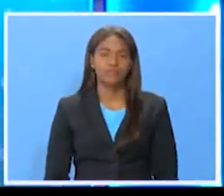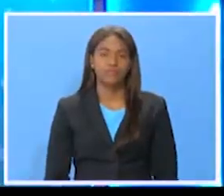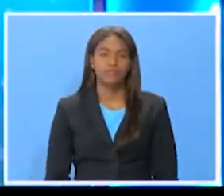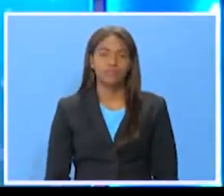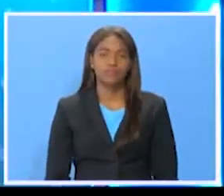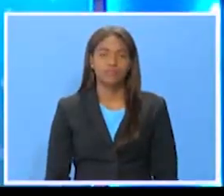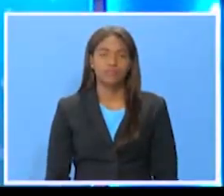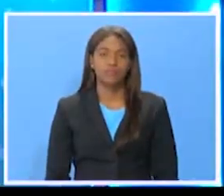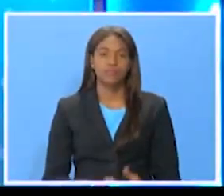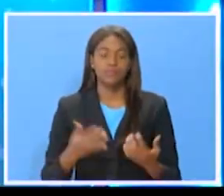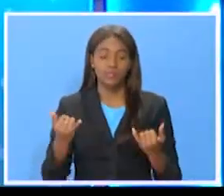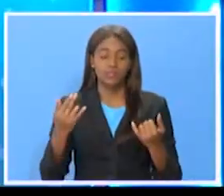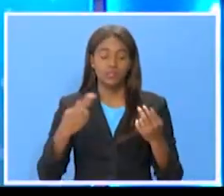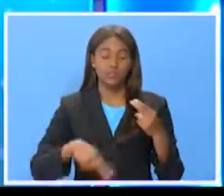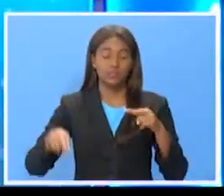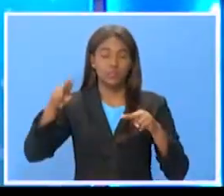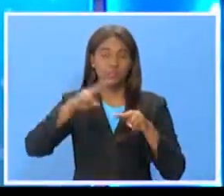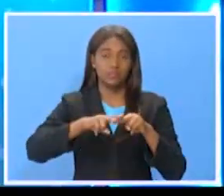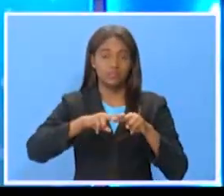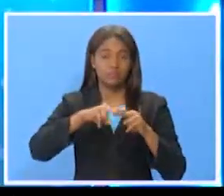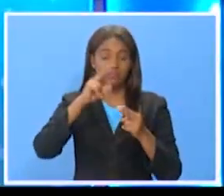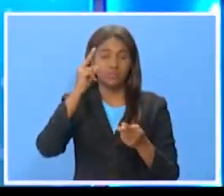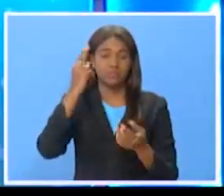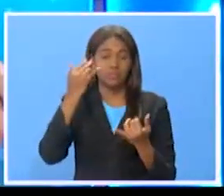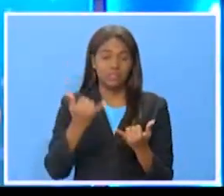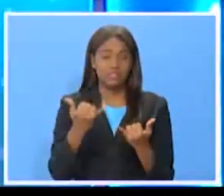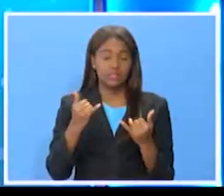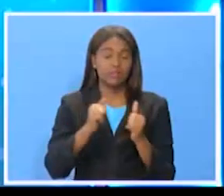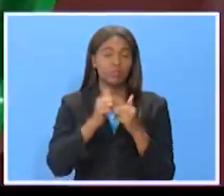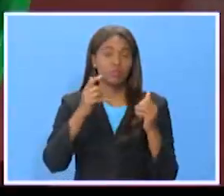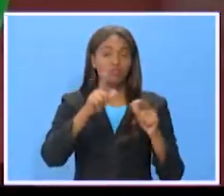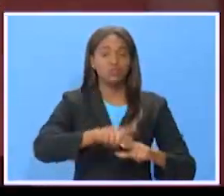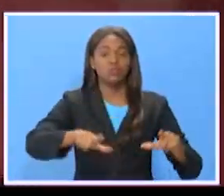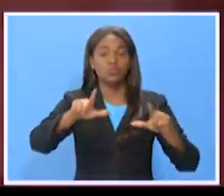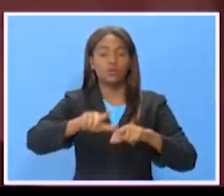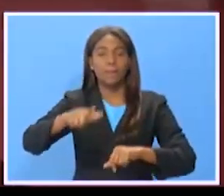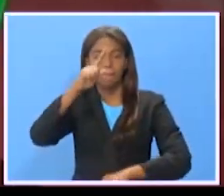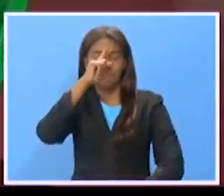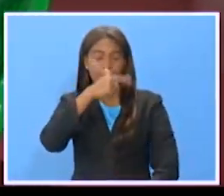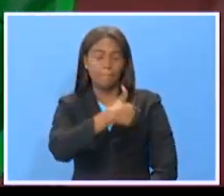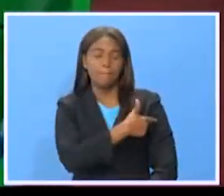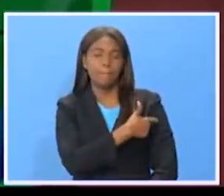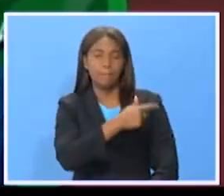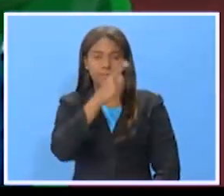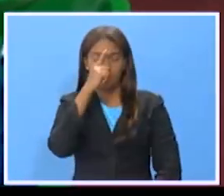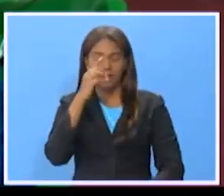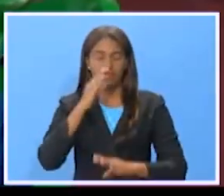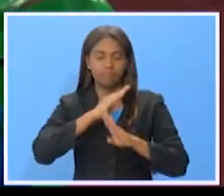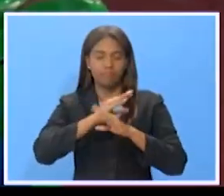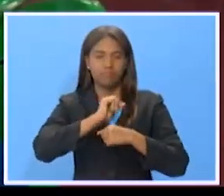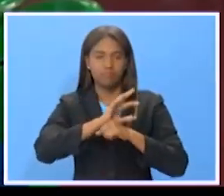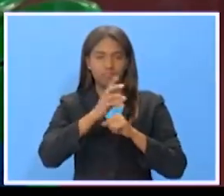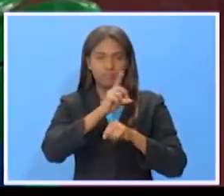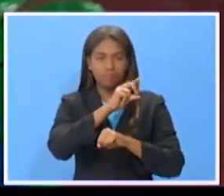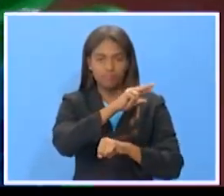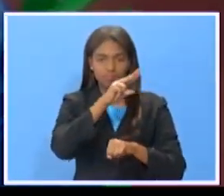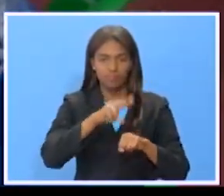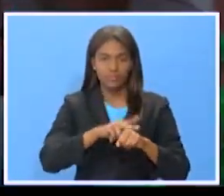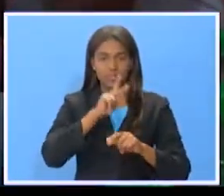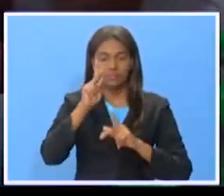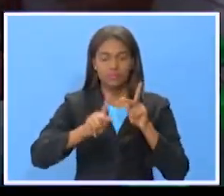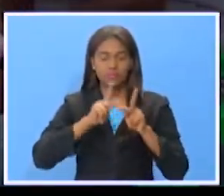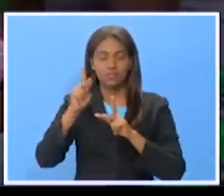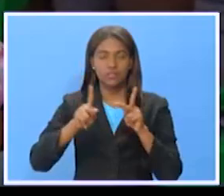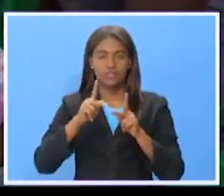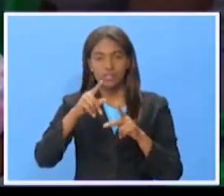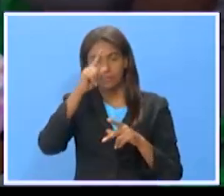Señoras, y con un ligero dinamismo lucieron durante este lunes la mayoría de los centros de inoculación contra el COVID-19 del Distrito Nacional. Pacientes